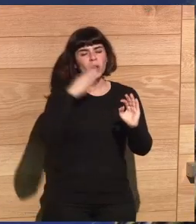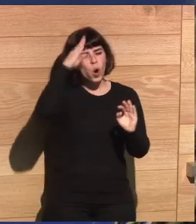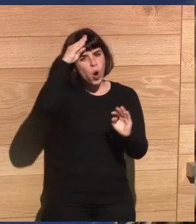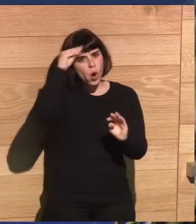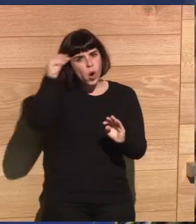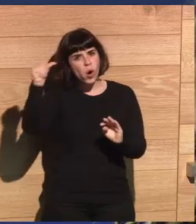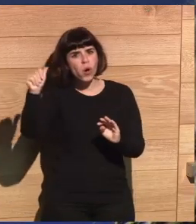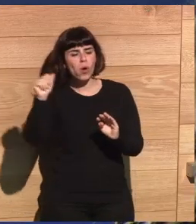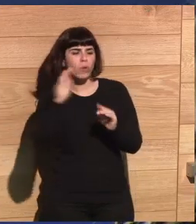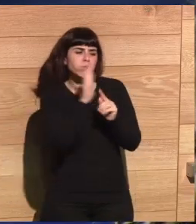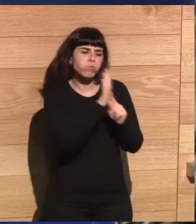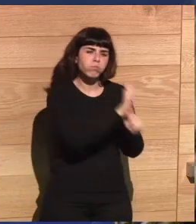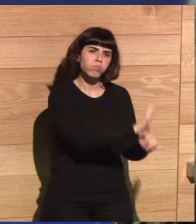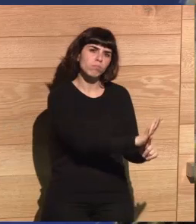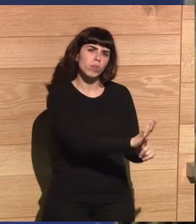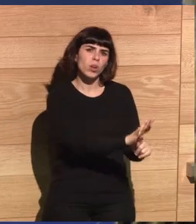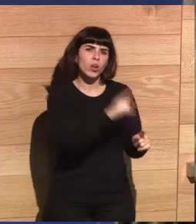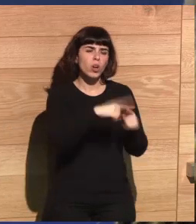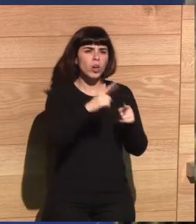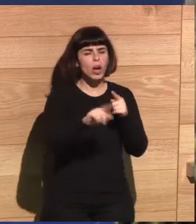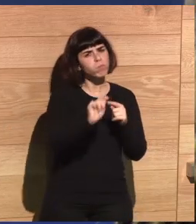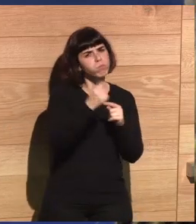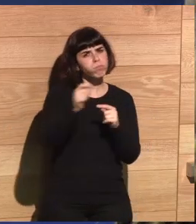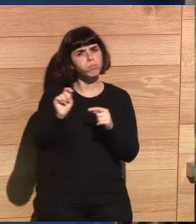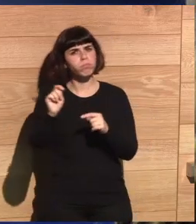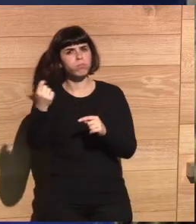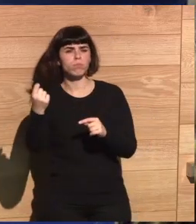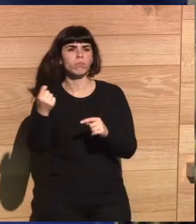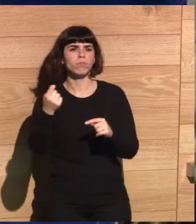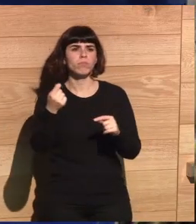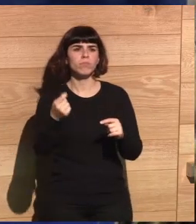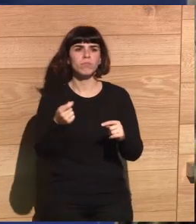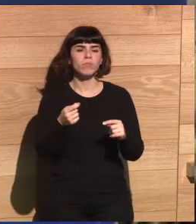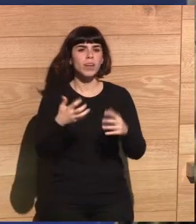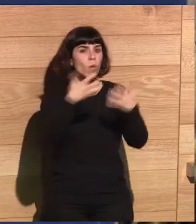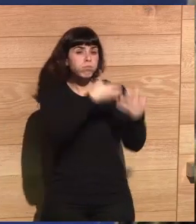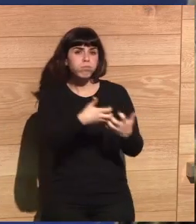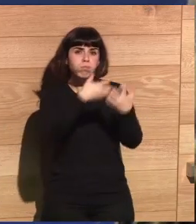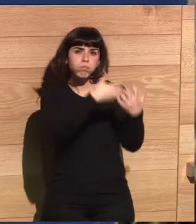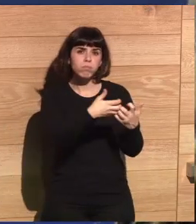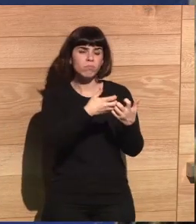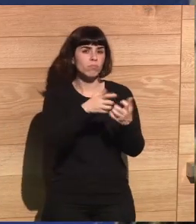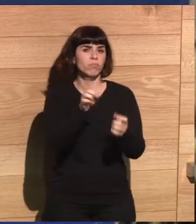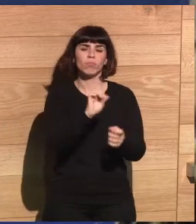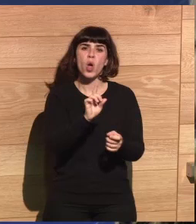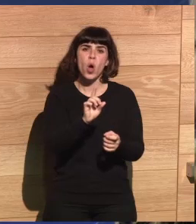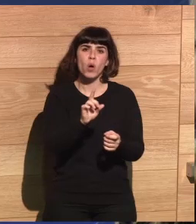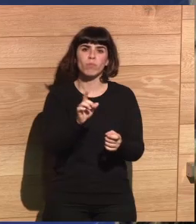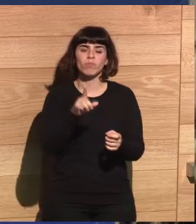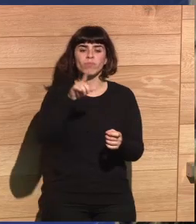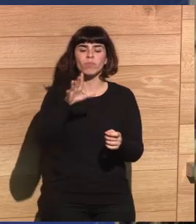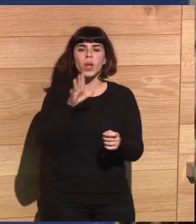o que han quedado ocultas sus logros. Pero es que ya no solamente por reivindicar la figura en sí, sino